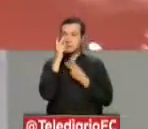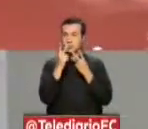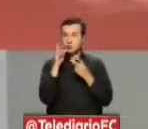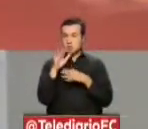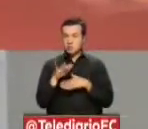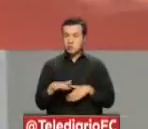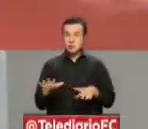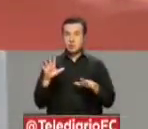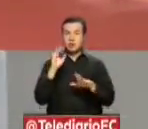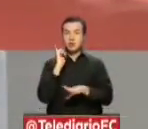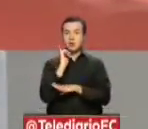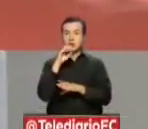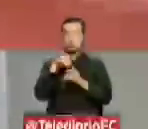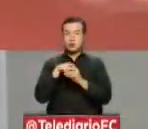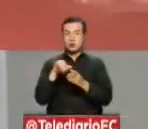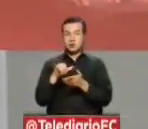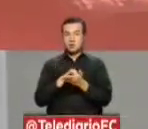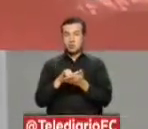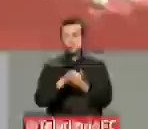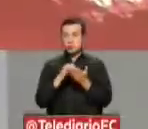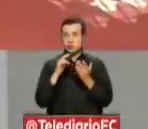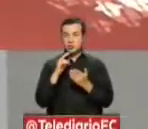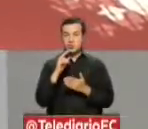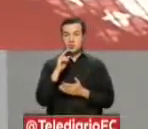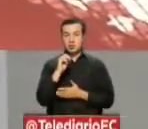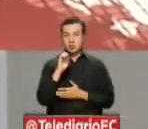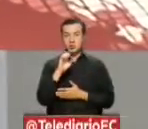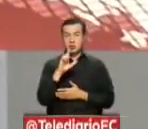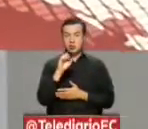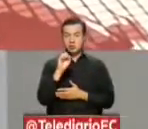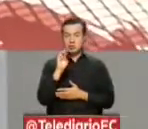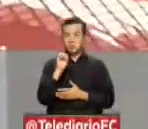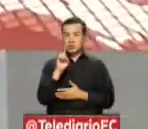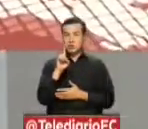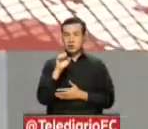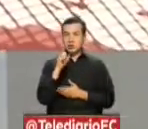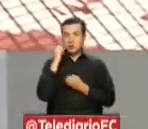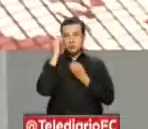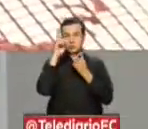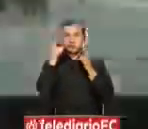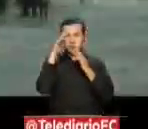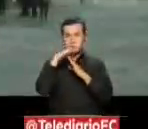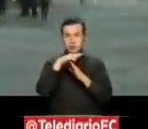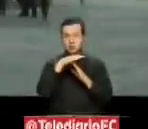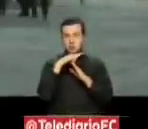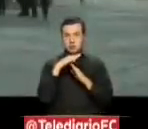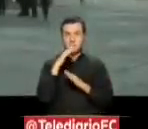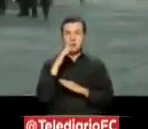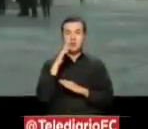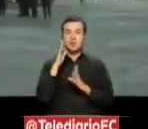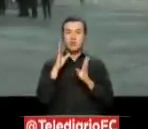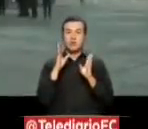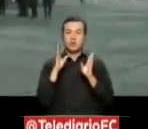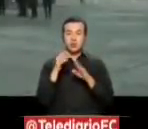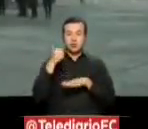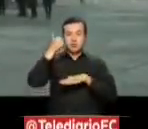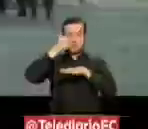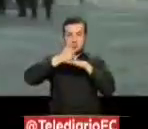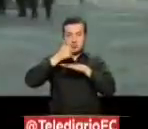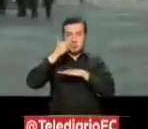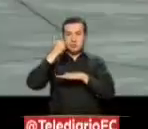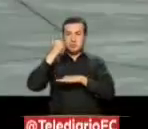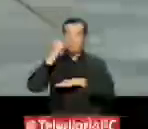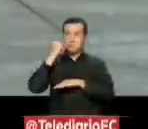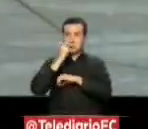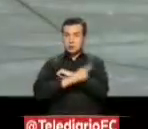una emblemática iglesia en Nueva York, donde Nelson Mandela dio sus discursos de paz. La Corte Penal Internacional confirmó que recibió